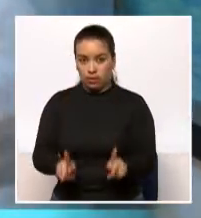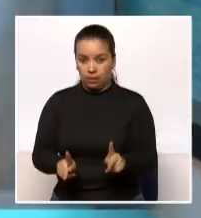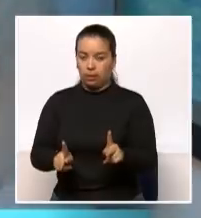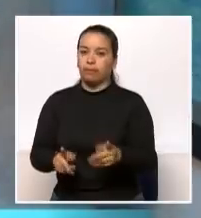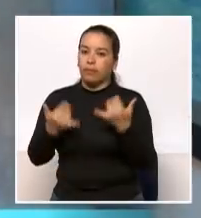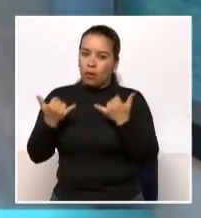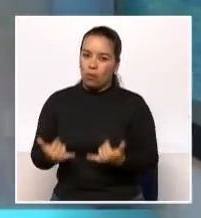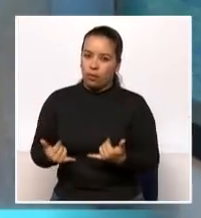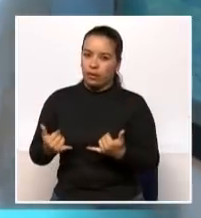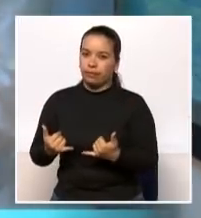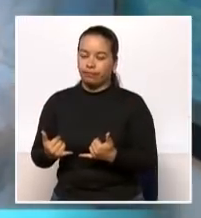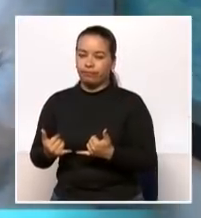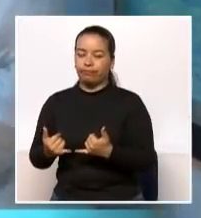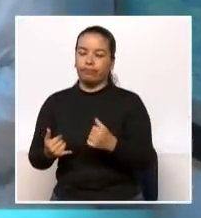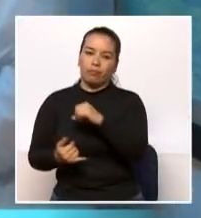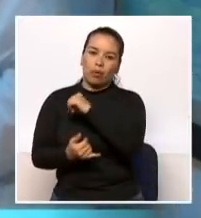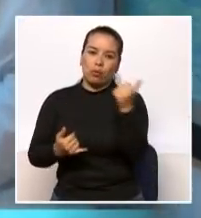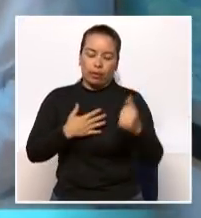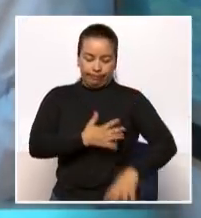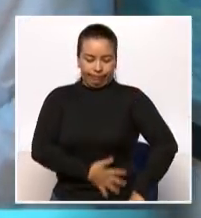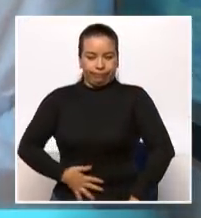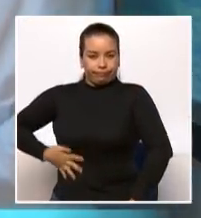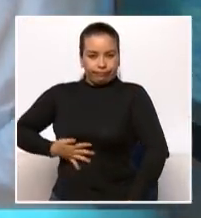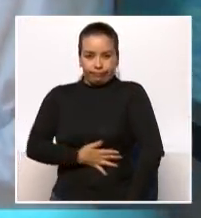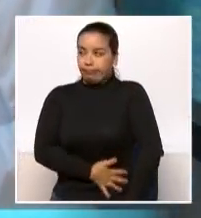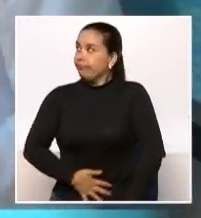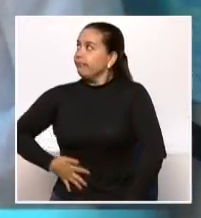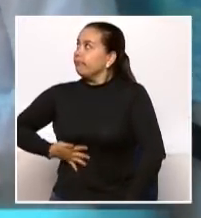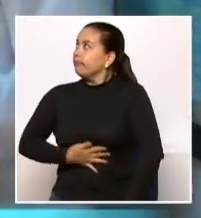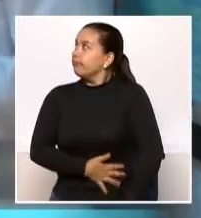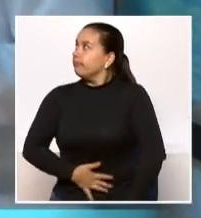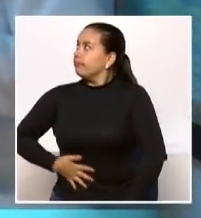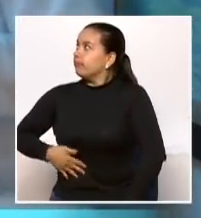la ecografía abdominal, que allí también hay